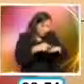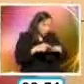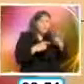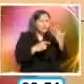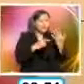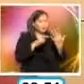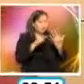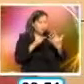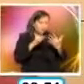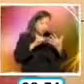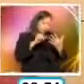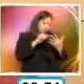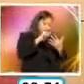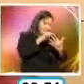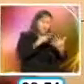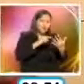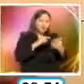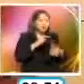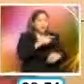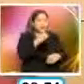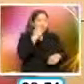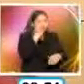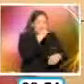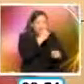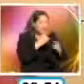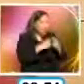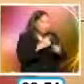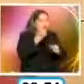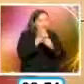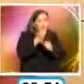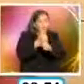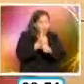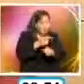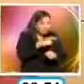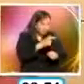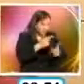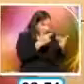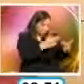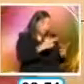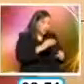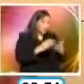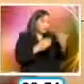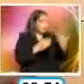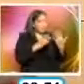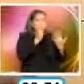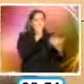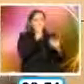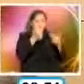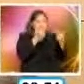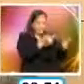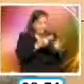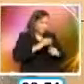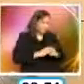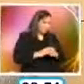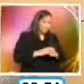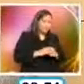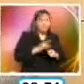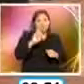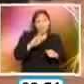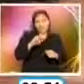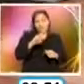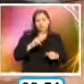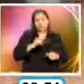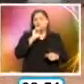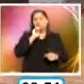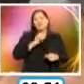sus manitas, que si tiene los ojos del abuelito, las manos del papá, de verdad es